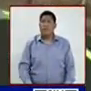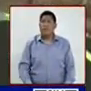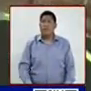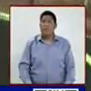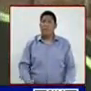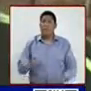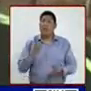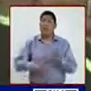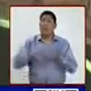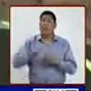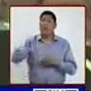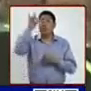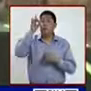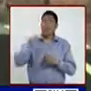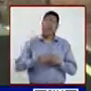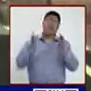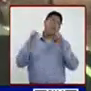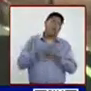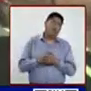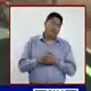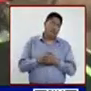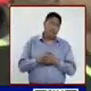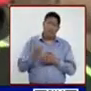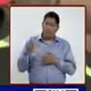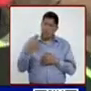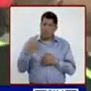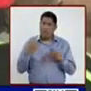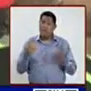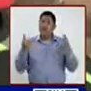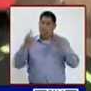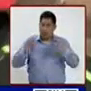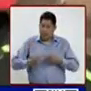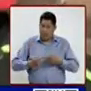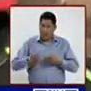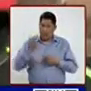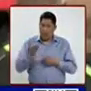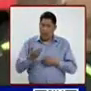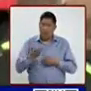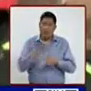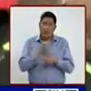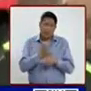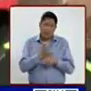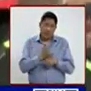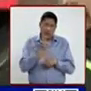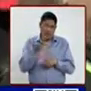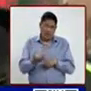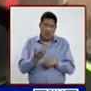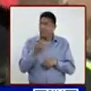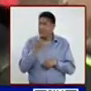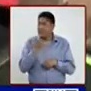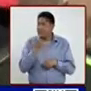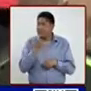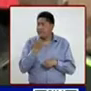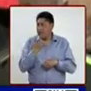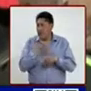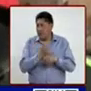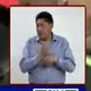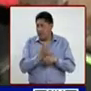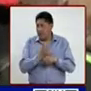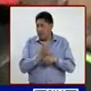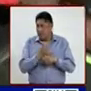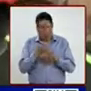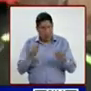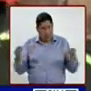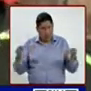¿Qué se ha podido encontrar dentro? A lo que indicaron los de la aduana, adentro hay cerveza, cerveza de